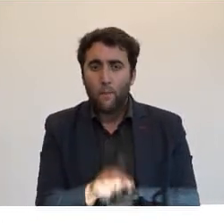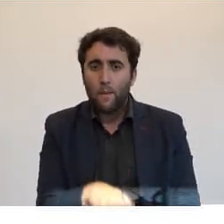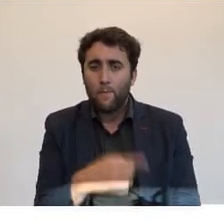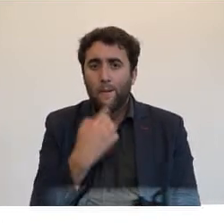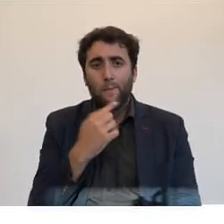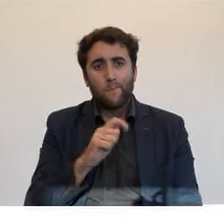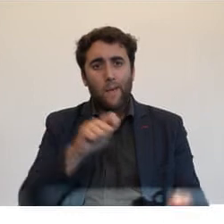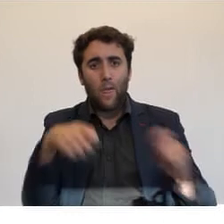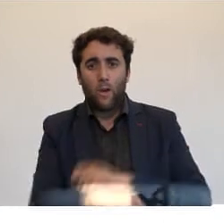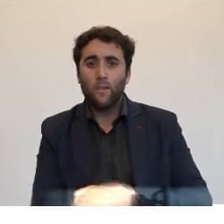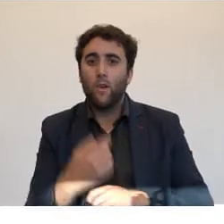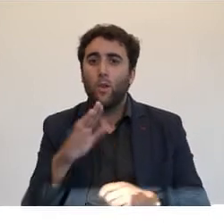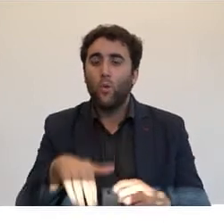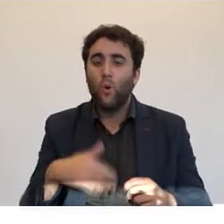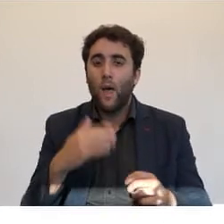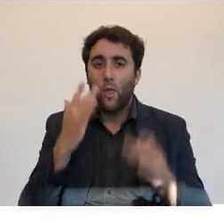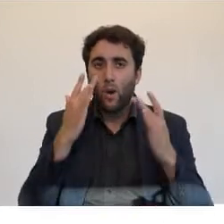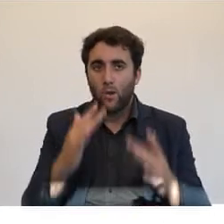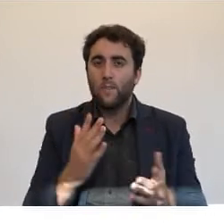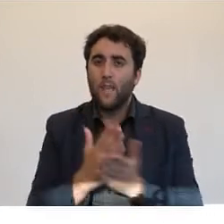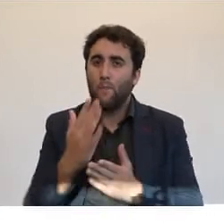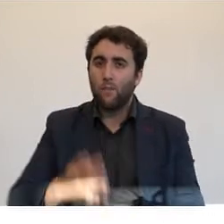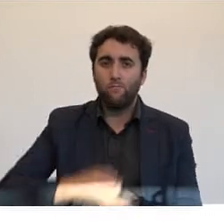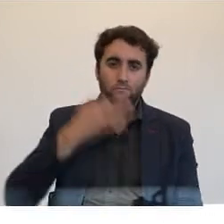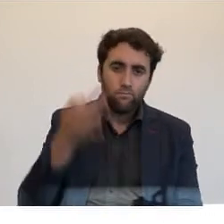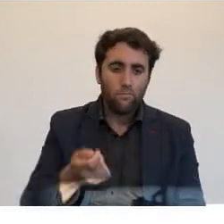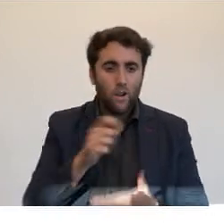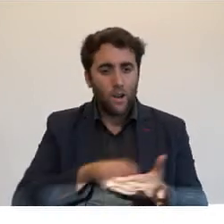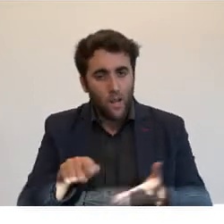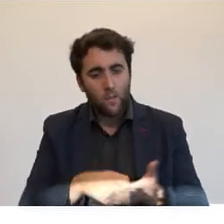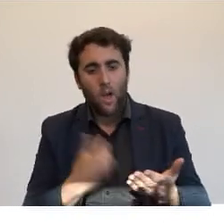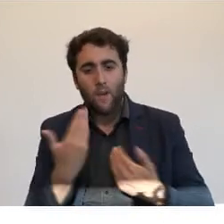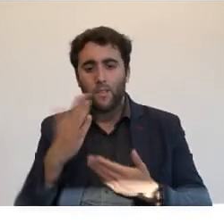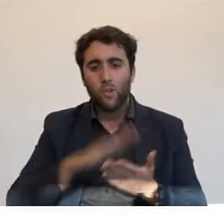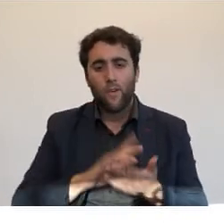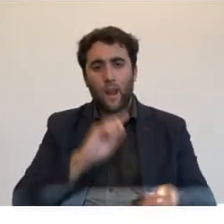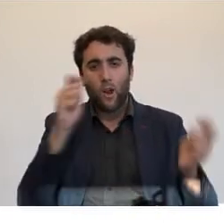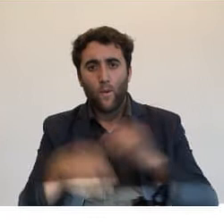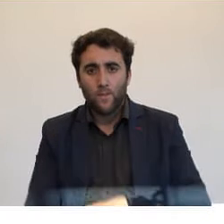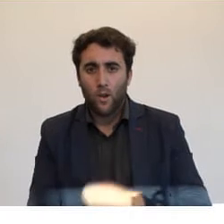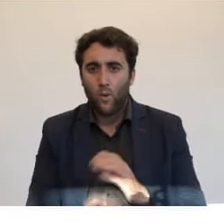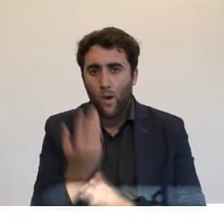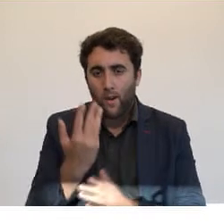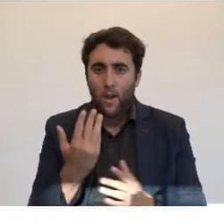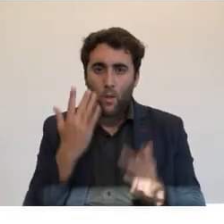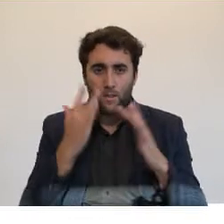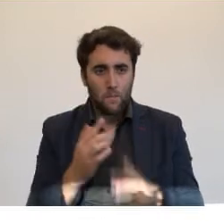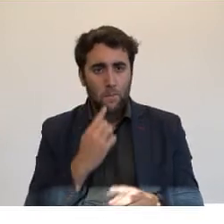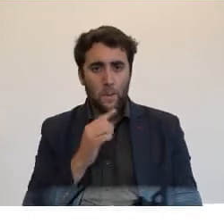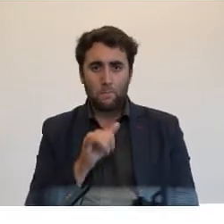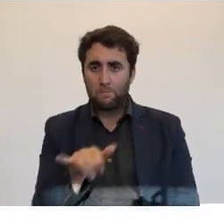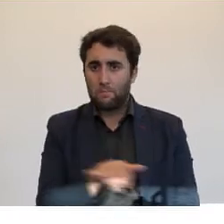tanto hablamos y que tantos papers, congresos y libros han generado, a lo mejor está por hacer. Resulta que en